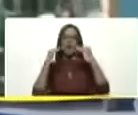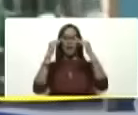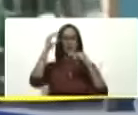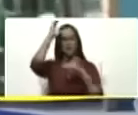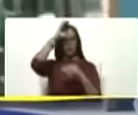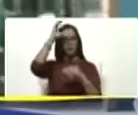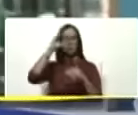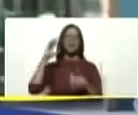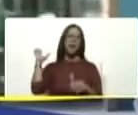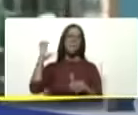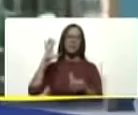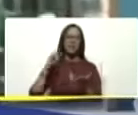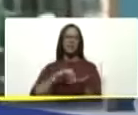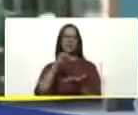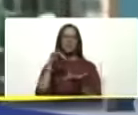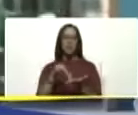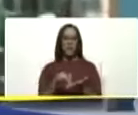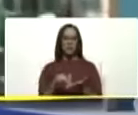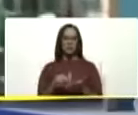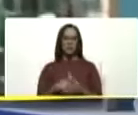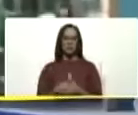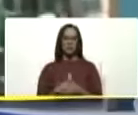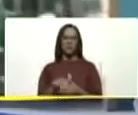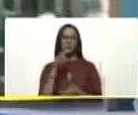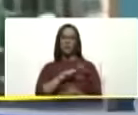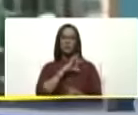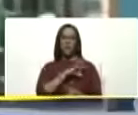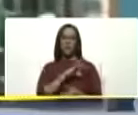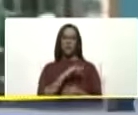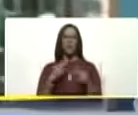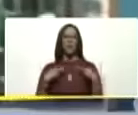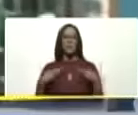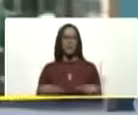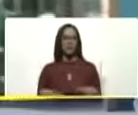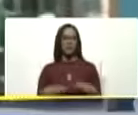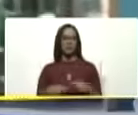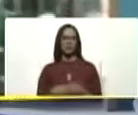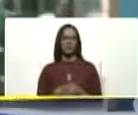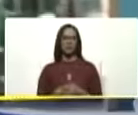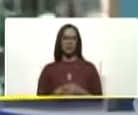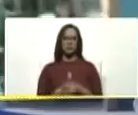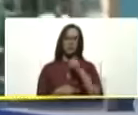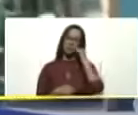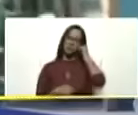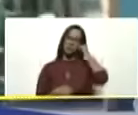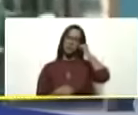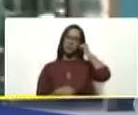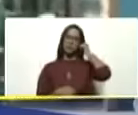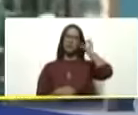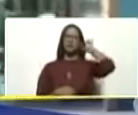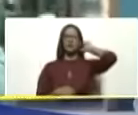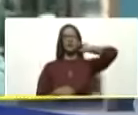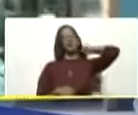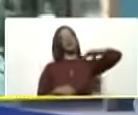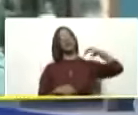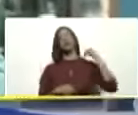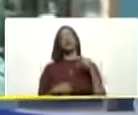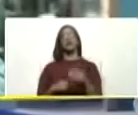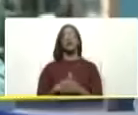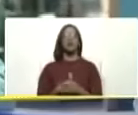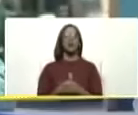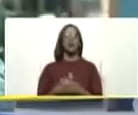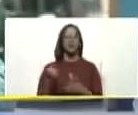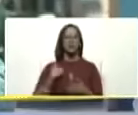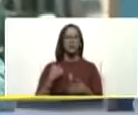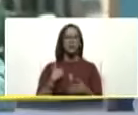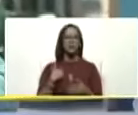conciencia patriótica, nacionalista, socialista, humanista, y como cristiano en Cristo que soy,